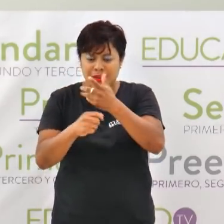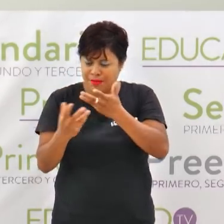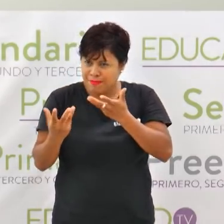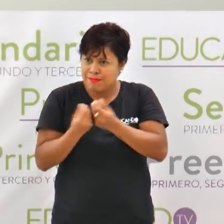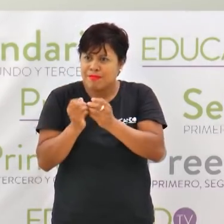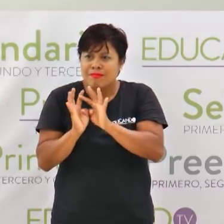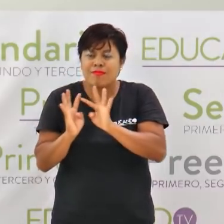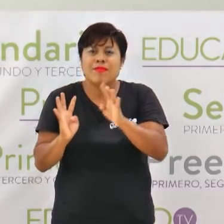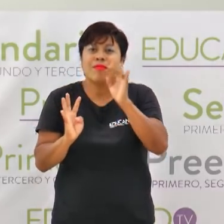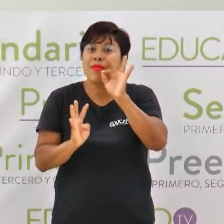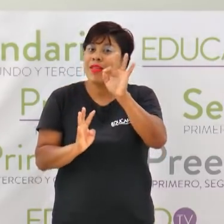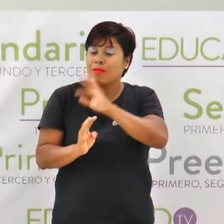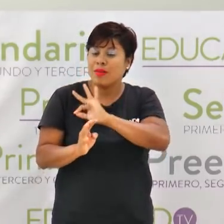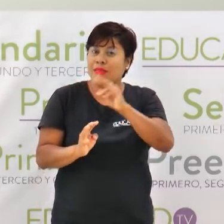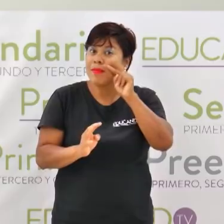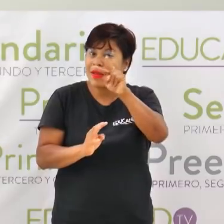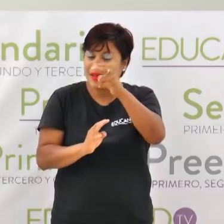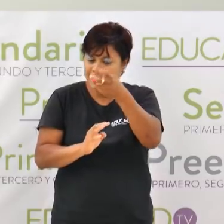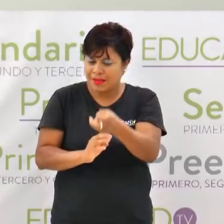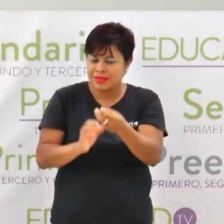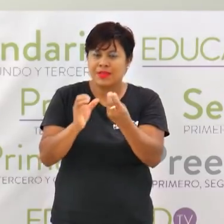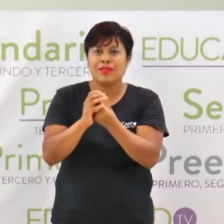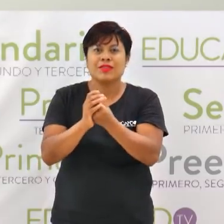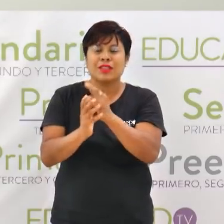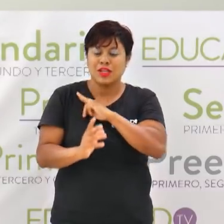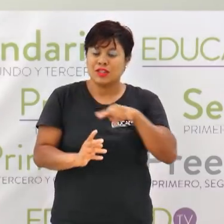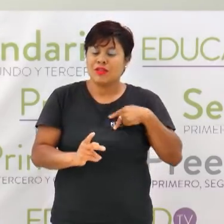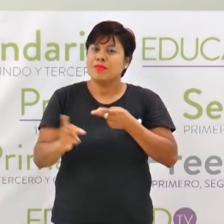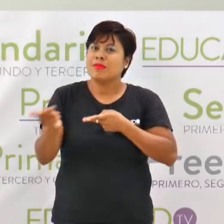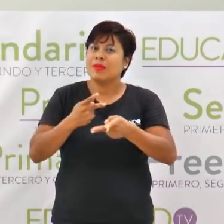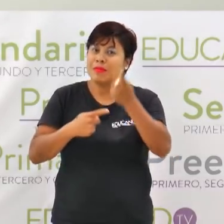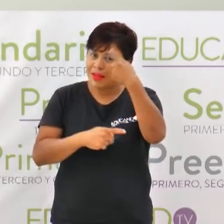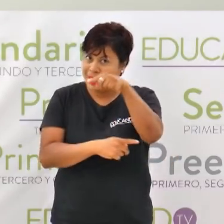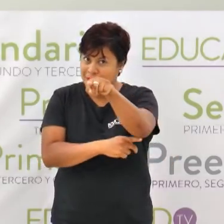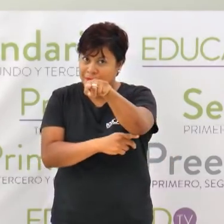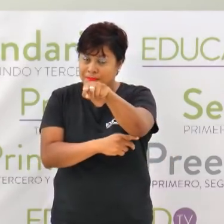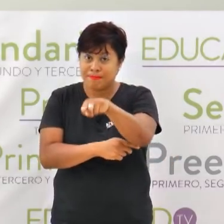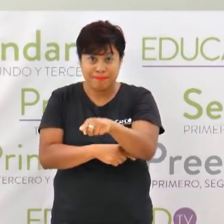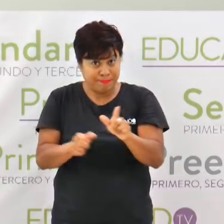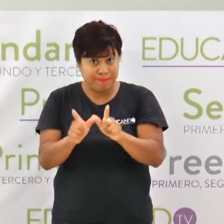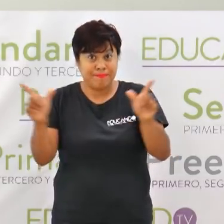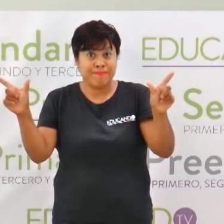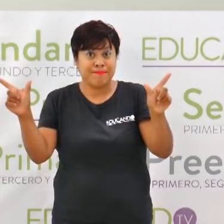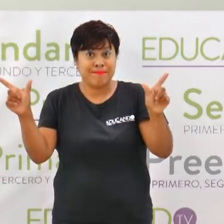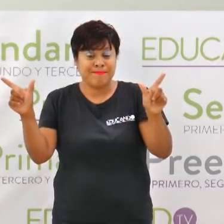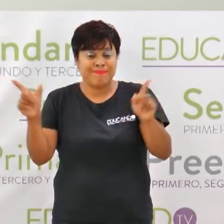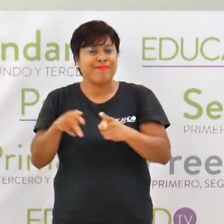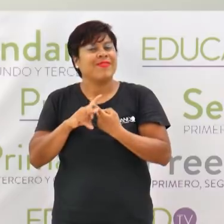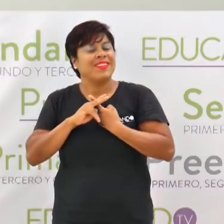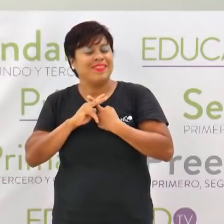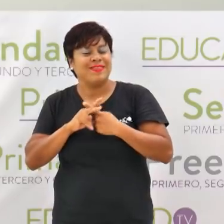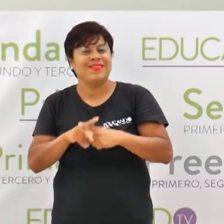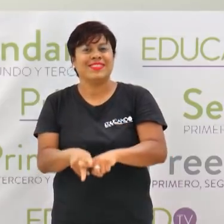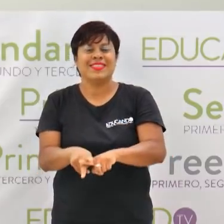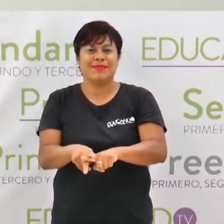que juntos puedan observar esta sesión que hemos preparado para ti. ¿Están